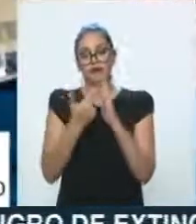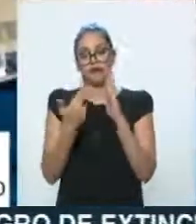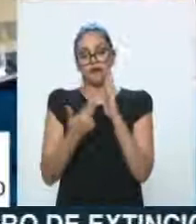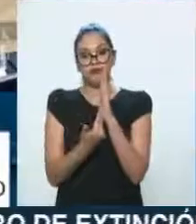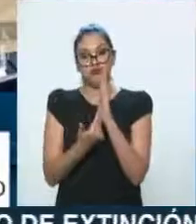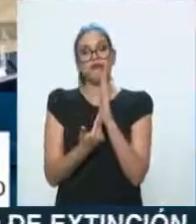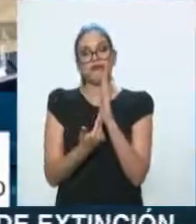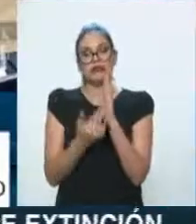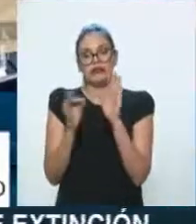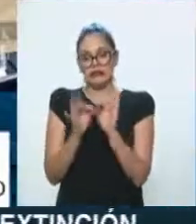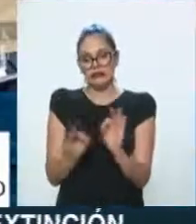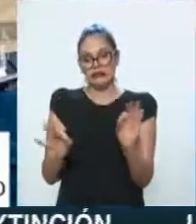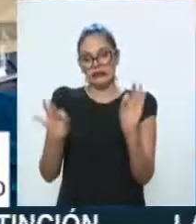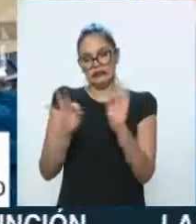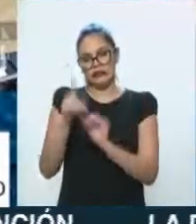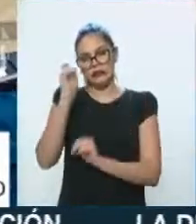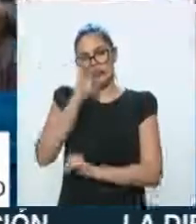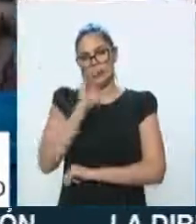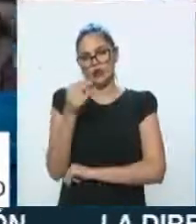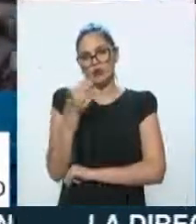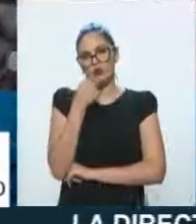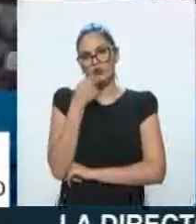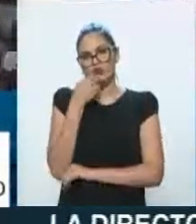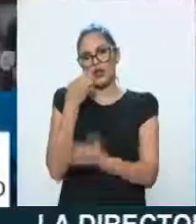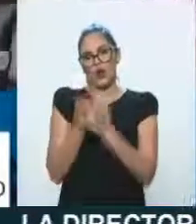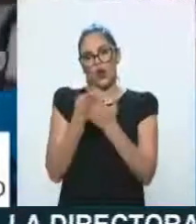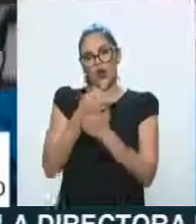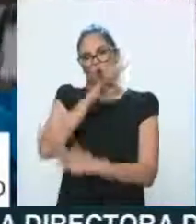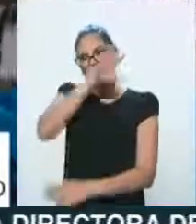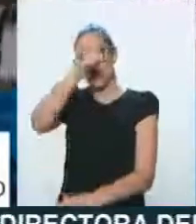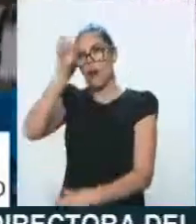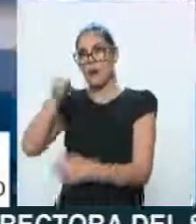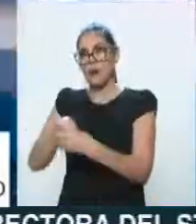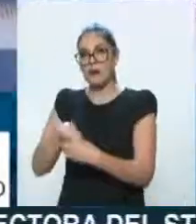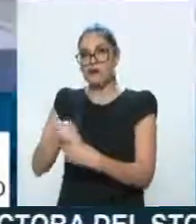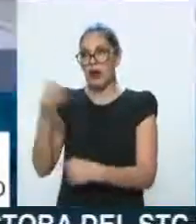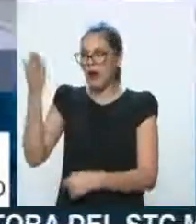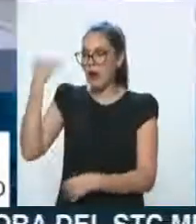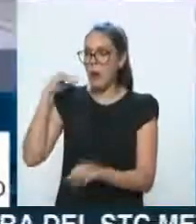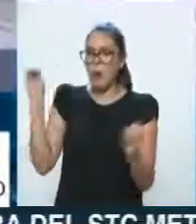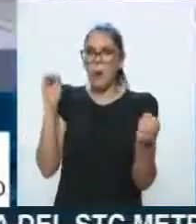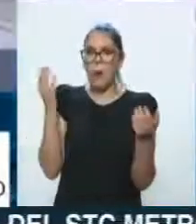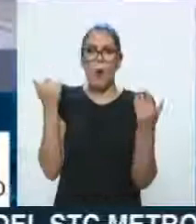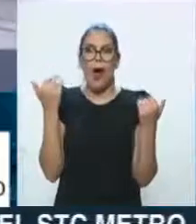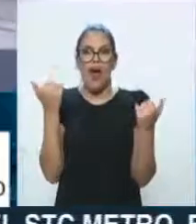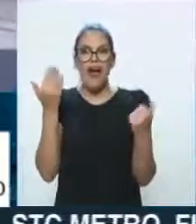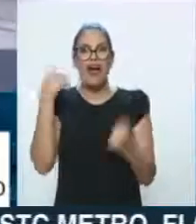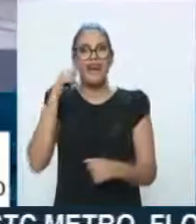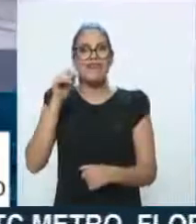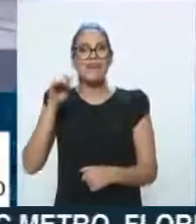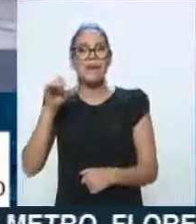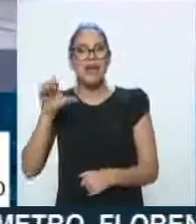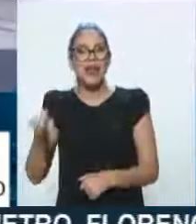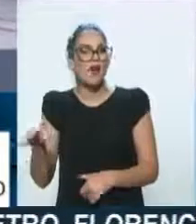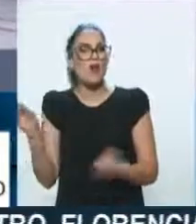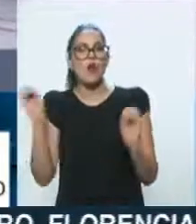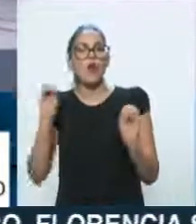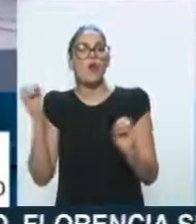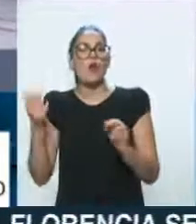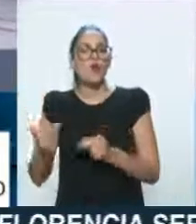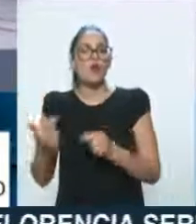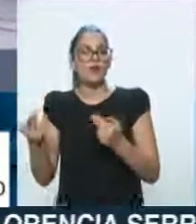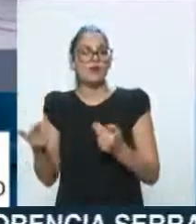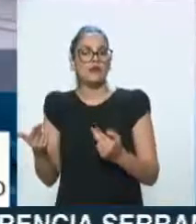son fundamentales para el funcionamiento de la economía global, pero que ni siquiera existían cuando el Telecan original fue negociado. Estamos hablando